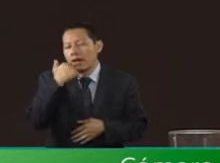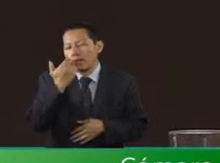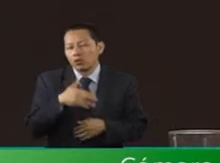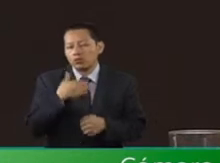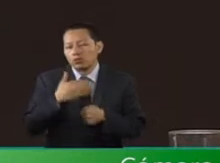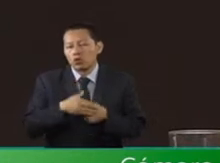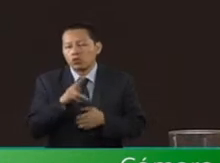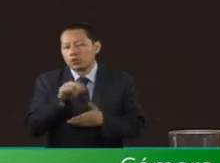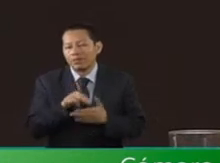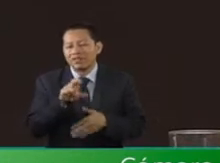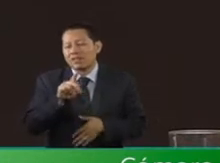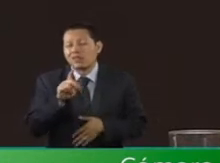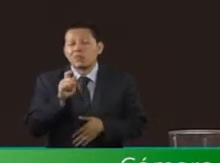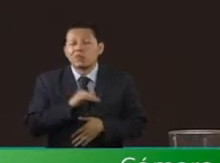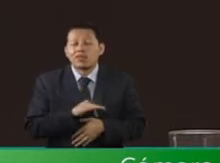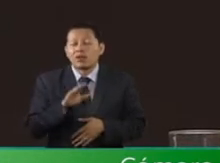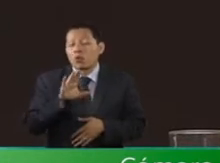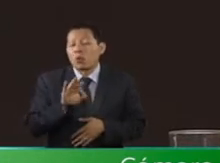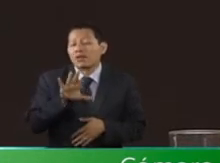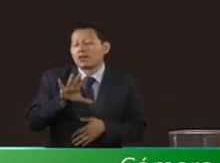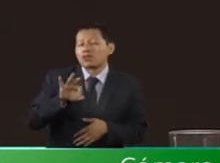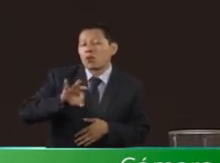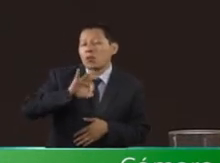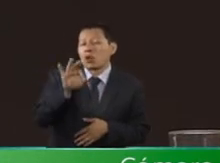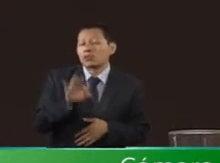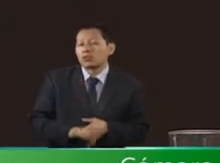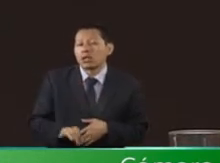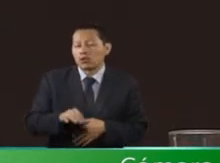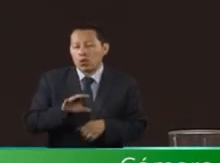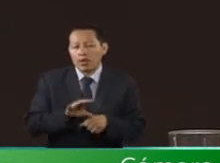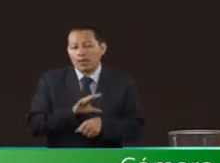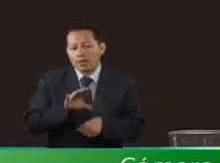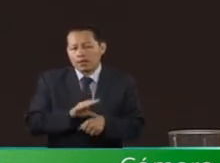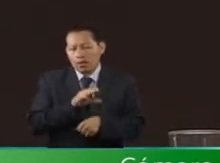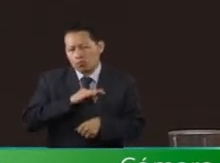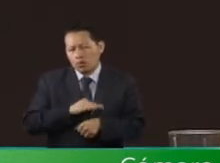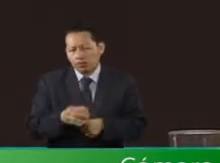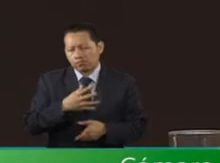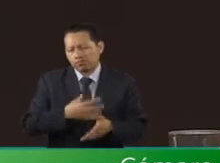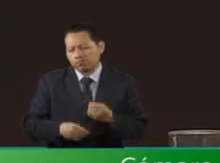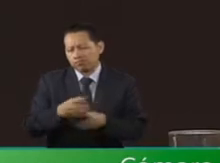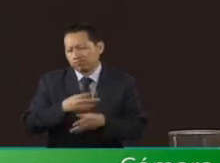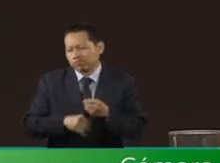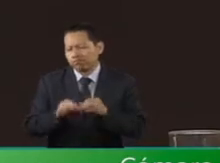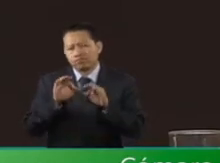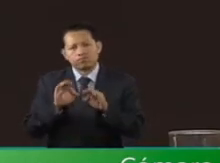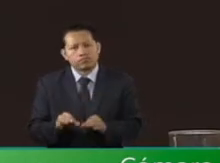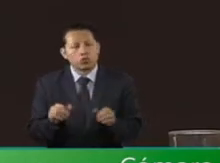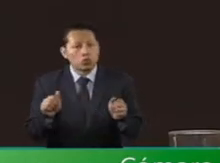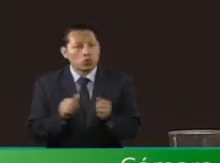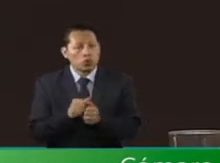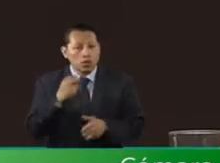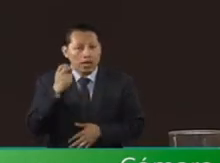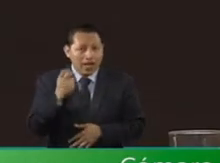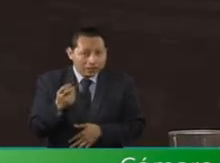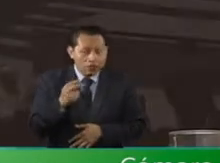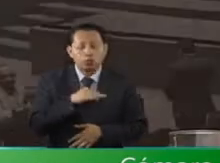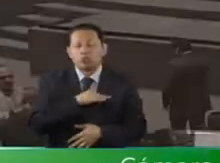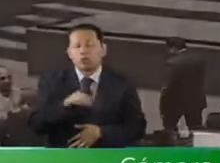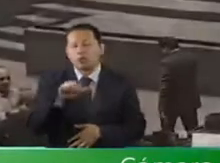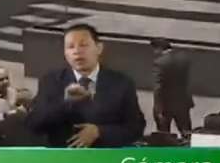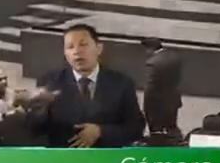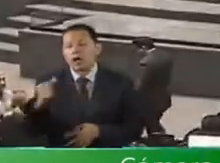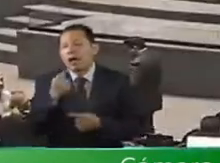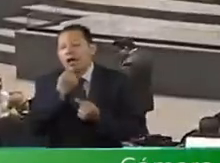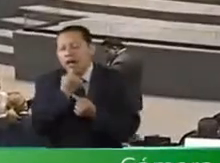2030 el 45 por de nuestra energía sea sustentable y con ello dejarle a las